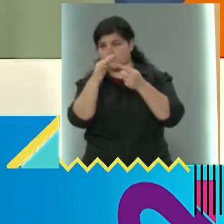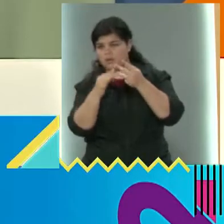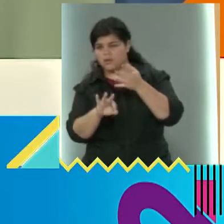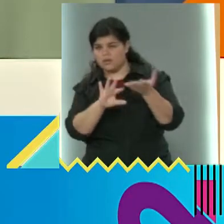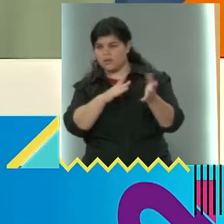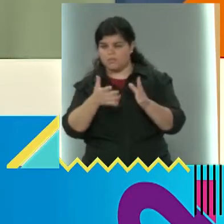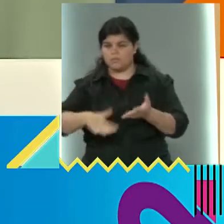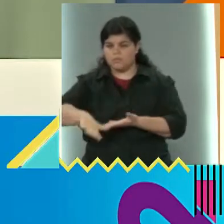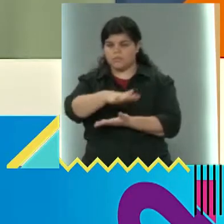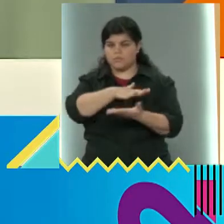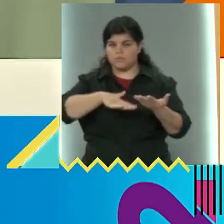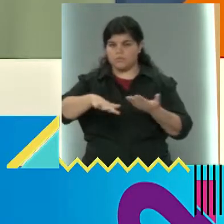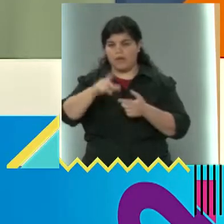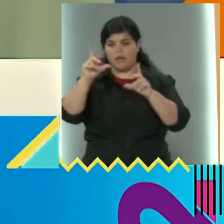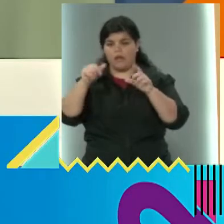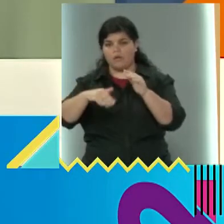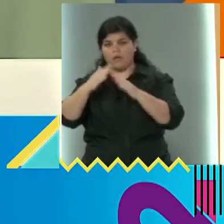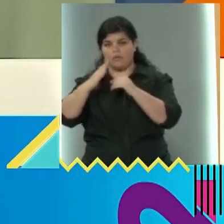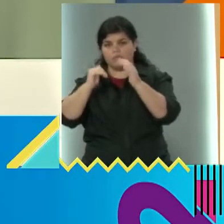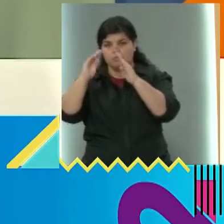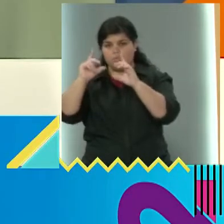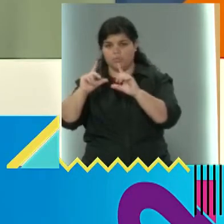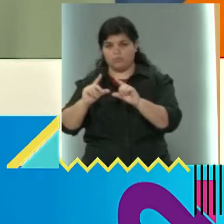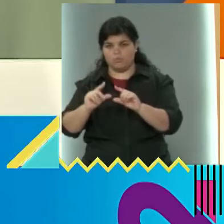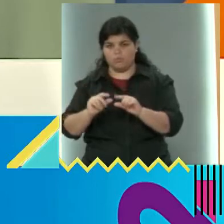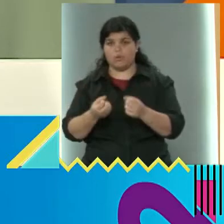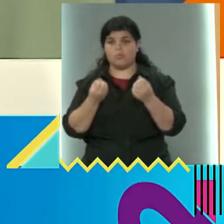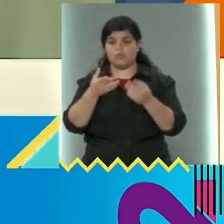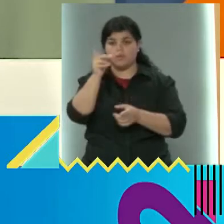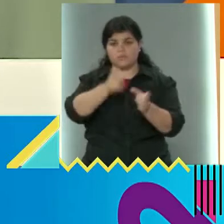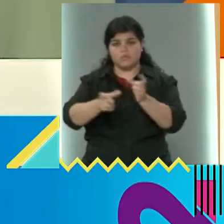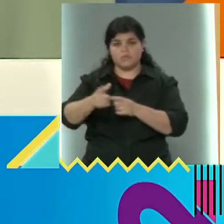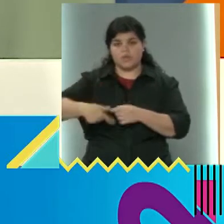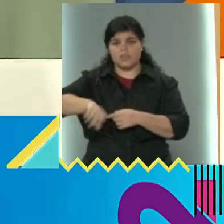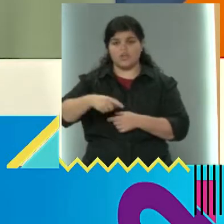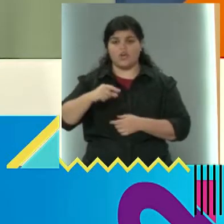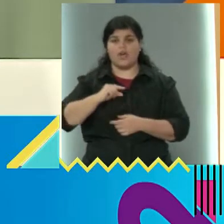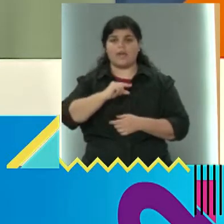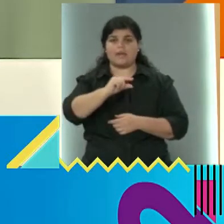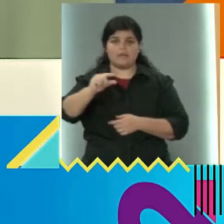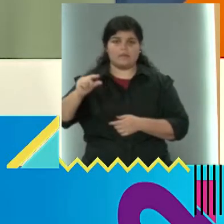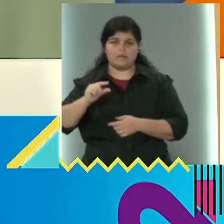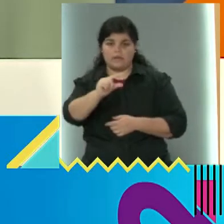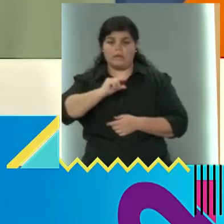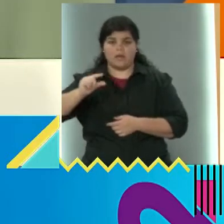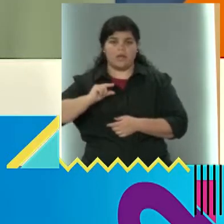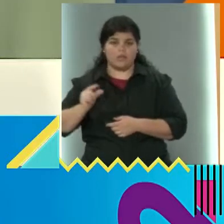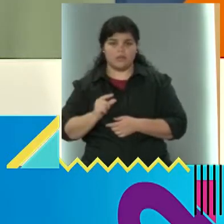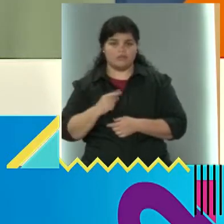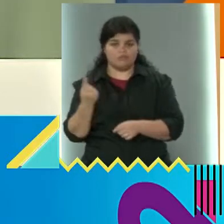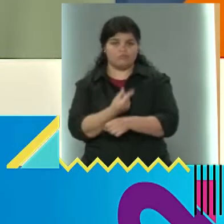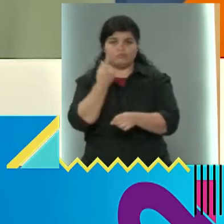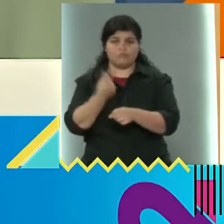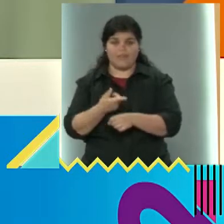sociales. Esa sería una parte importante porque esa gente es la que no puede acceder a créditos y yo creo que es la gente que necesitamos apoyar y ayudar